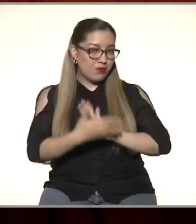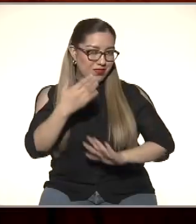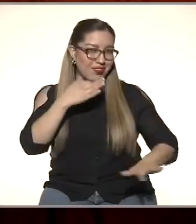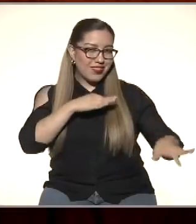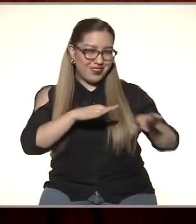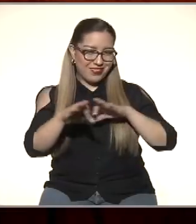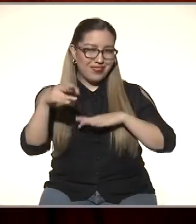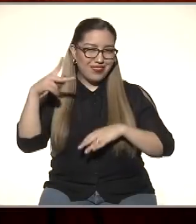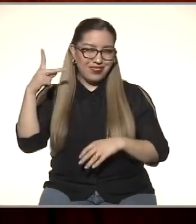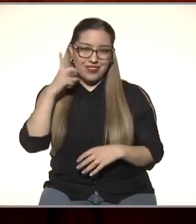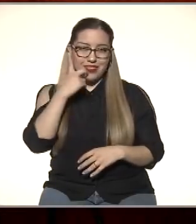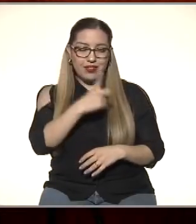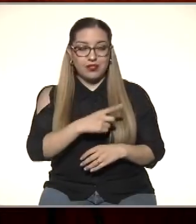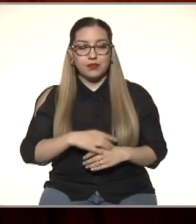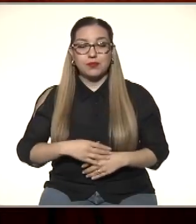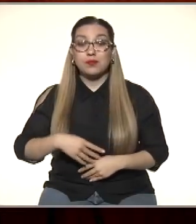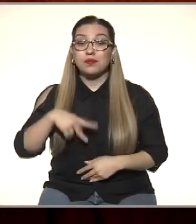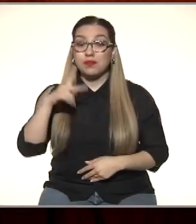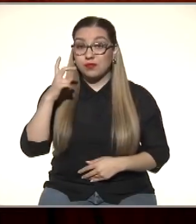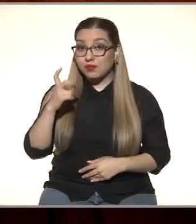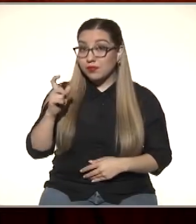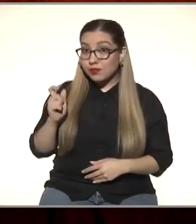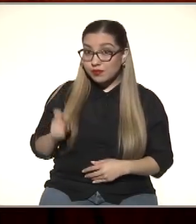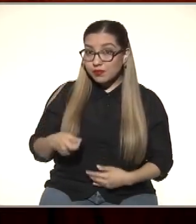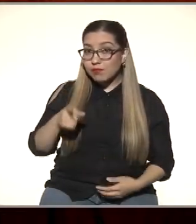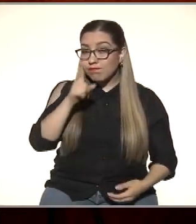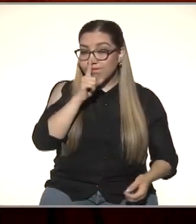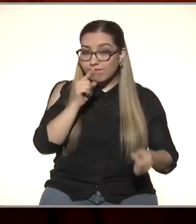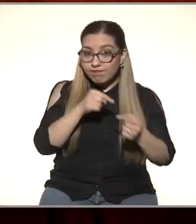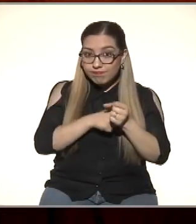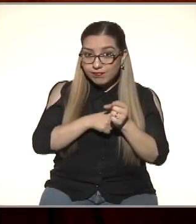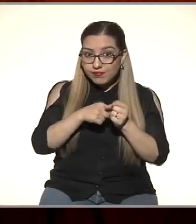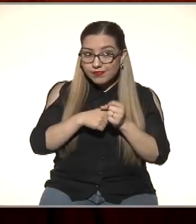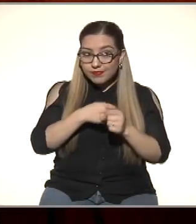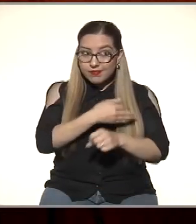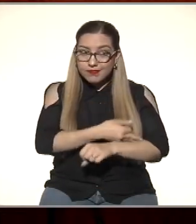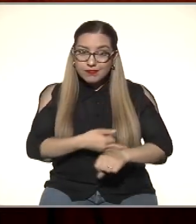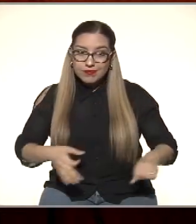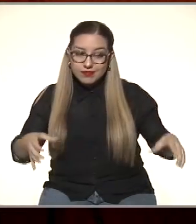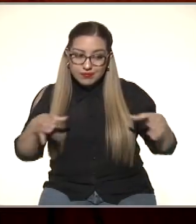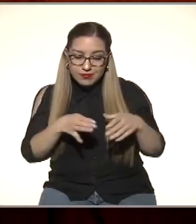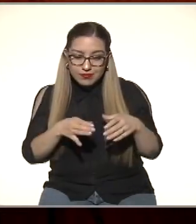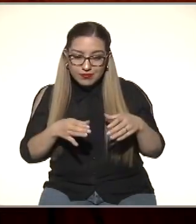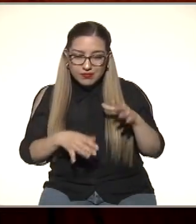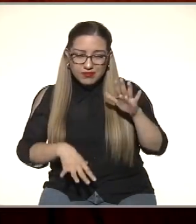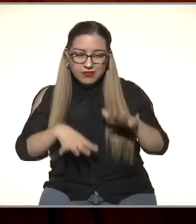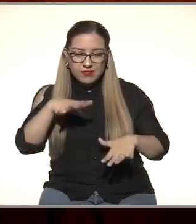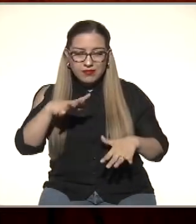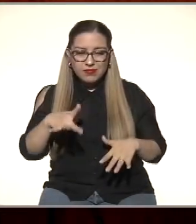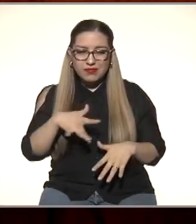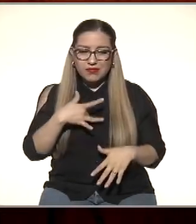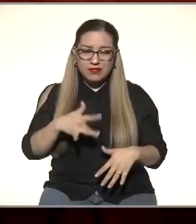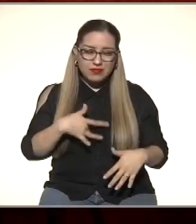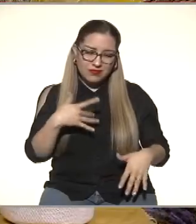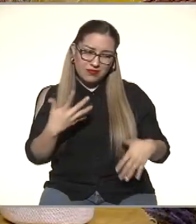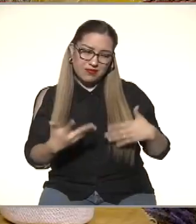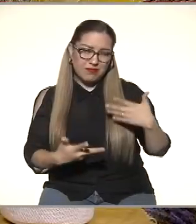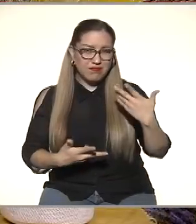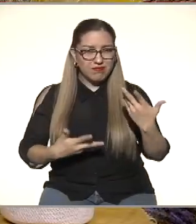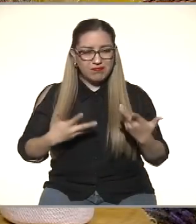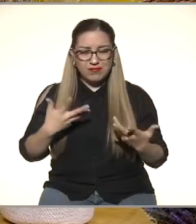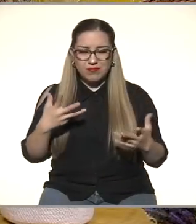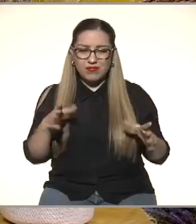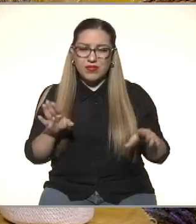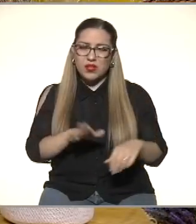ahí es donde estos secretos familiares de los que nos hablaba Paloma y Eduardo, es que dejan vetas que dicen, no me cuadra, ¿por qué para